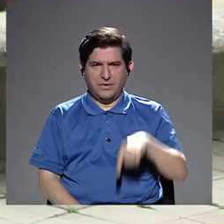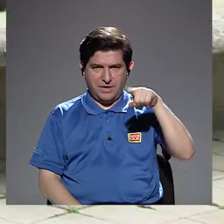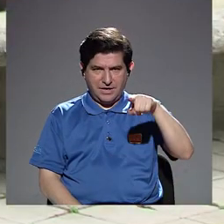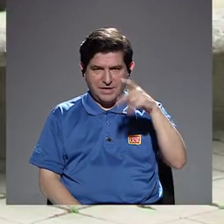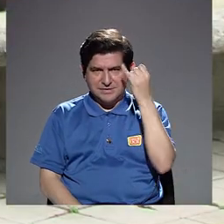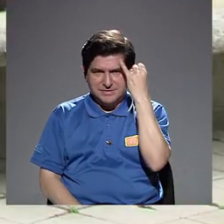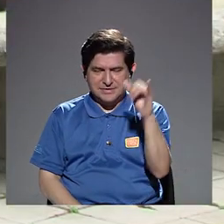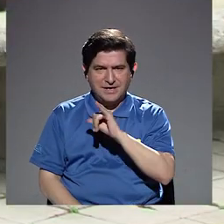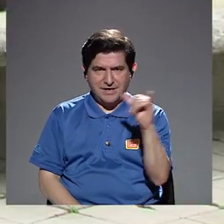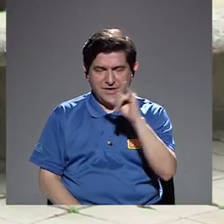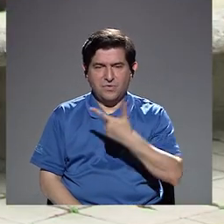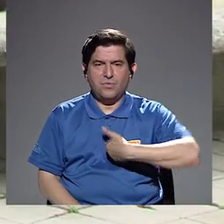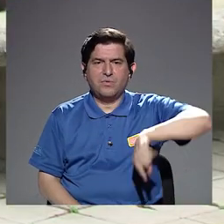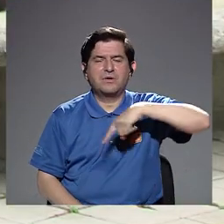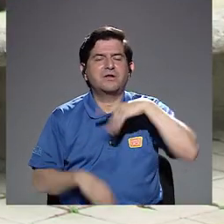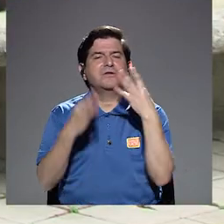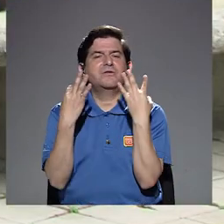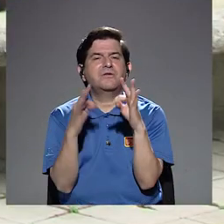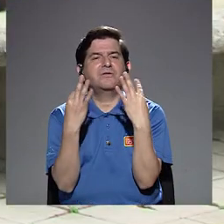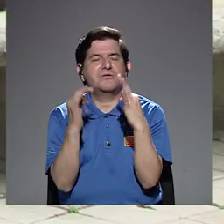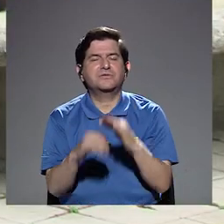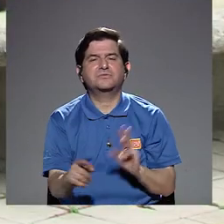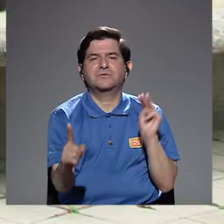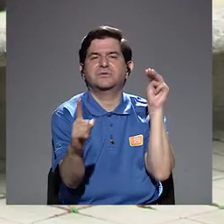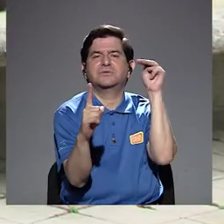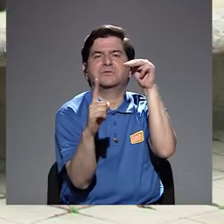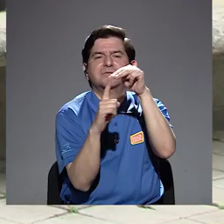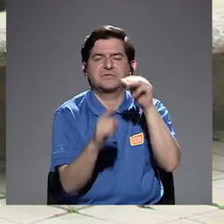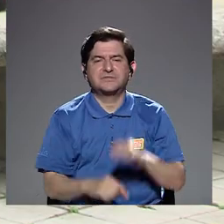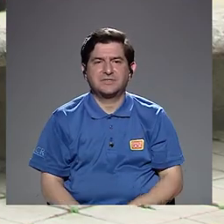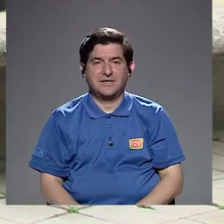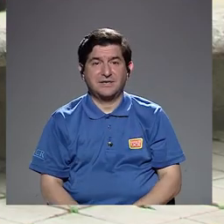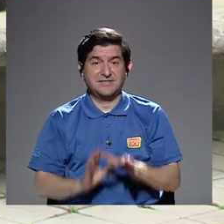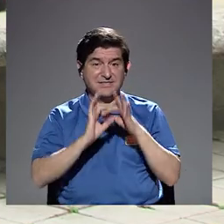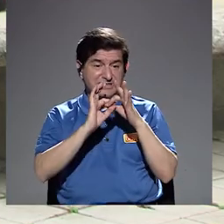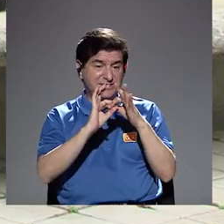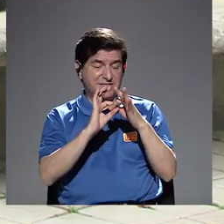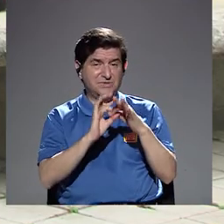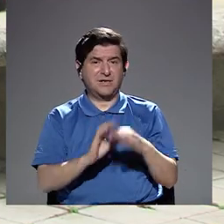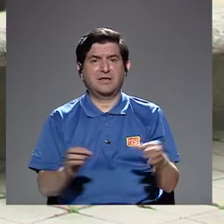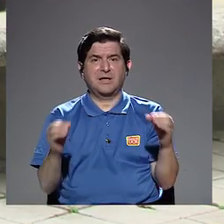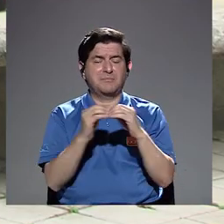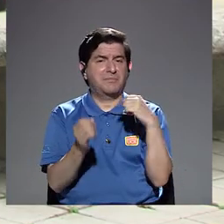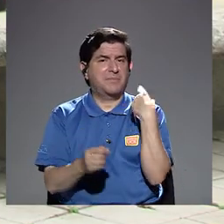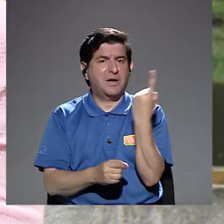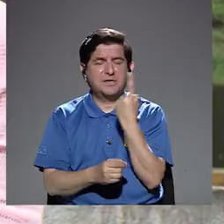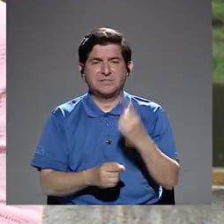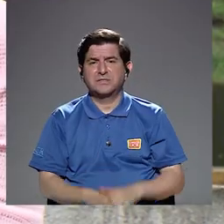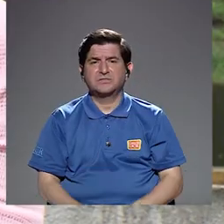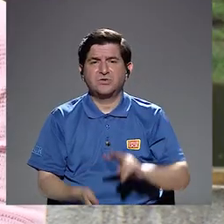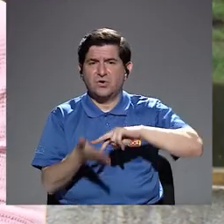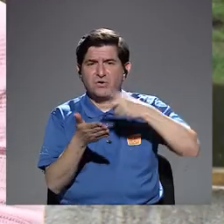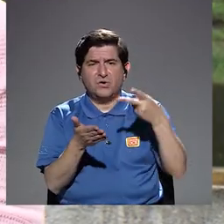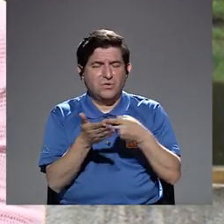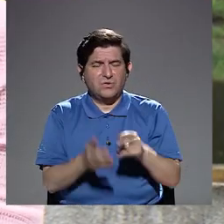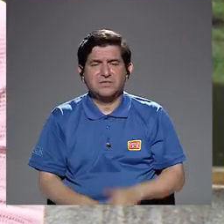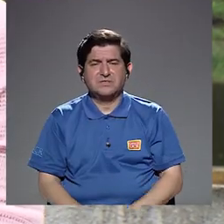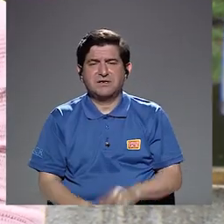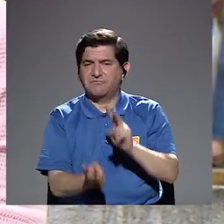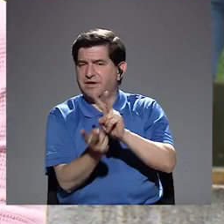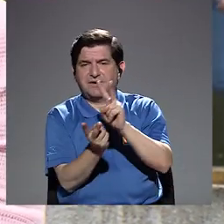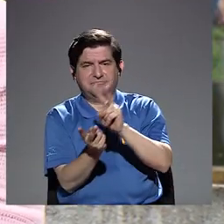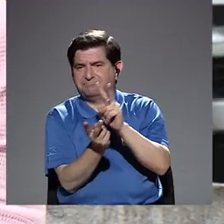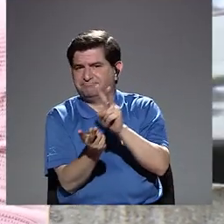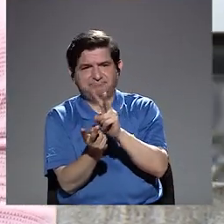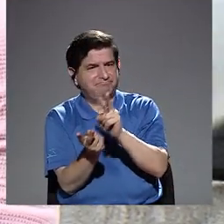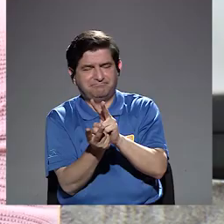misma línea hemos tratado también de llevar el mensaje de que sexualidad es mucho más de solo la parte propiamente de la relación sexual como